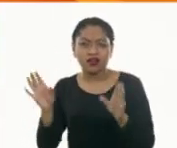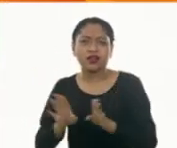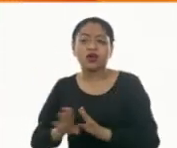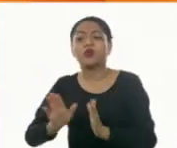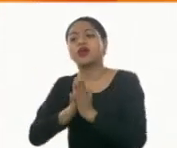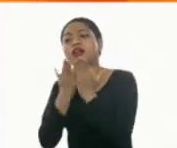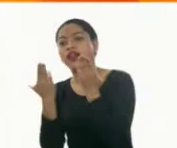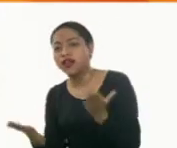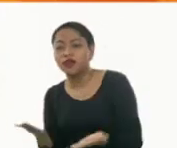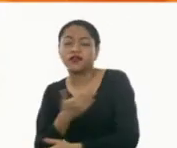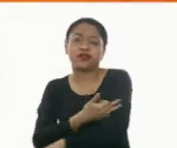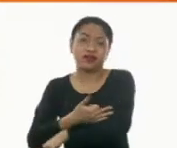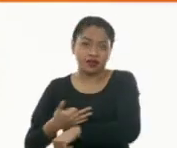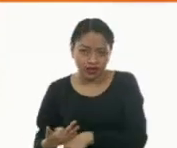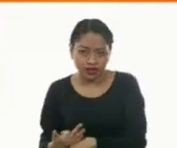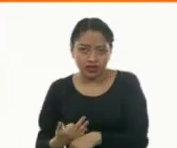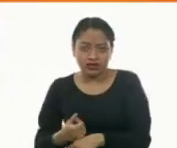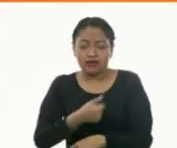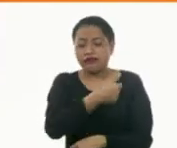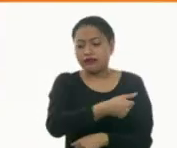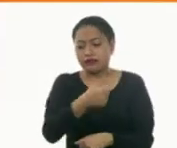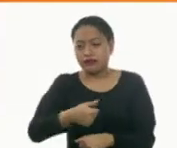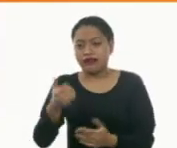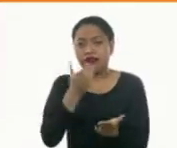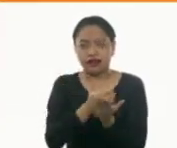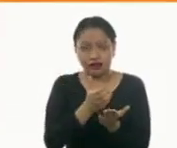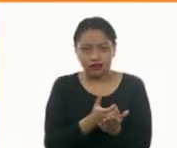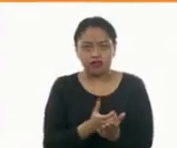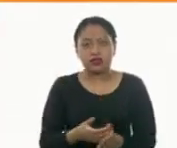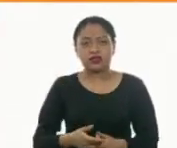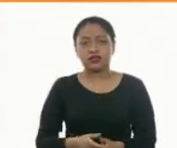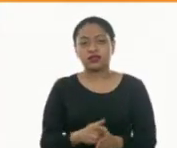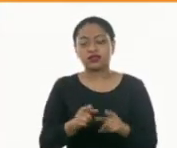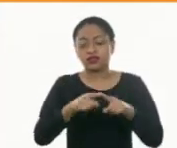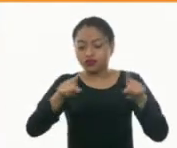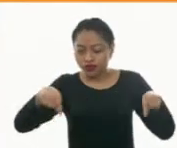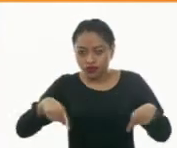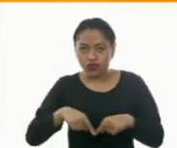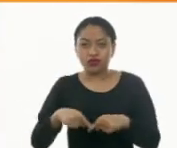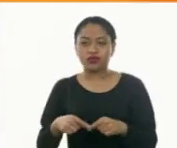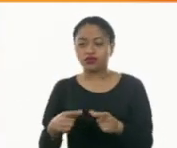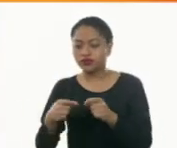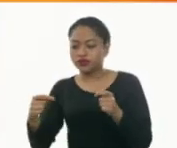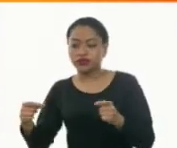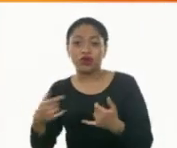familia, etcétera. Entonces, libros, loterías, juegos